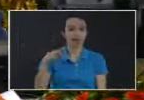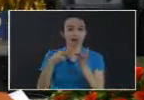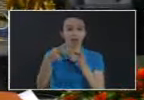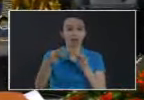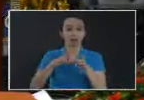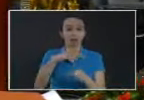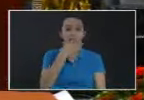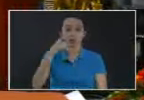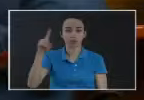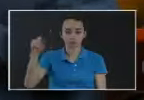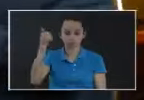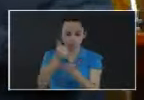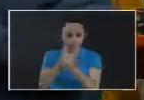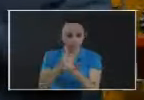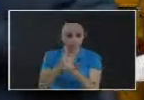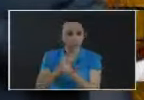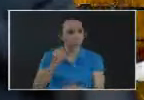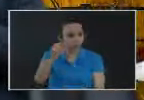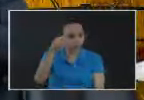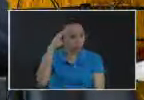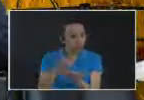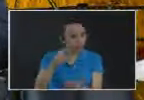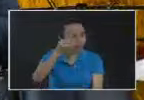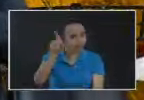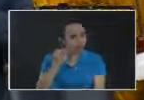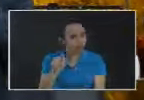Amén. ¿Lo cree usted?